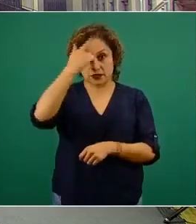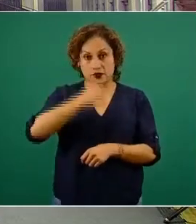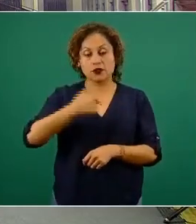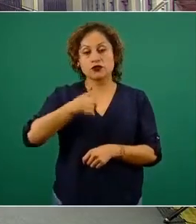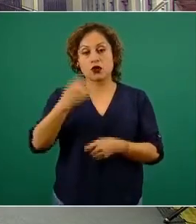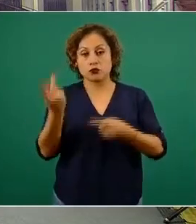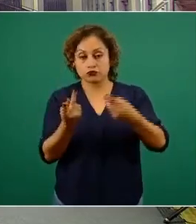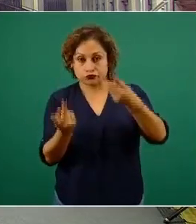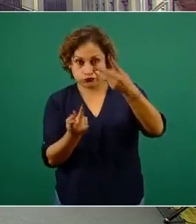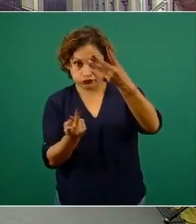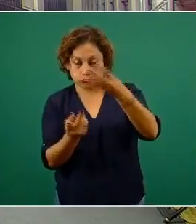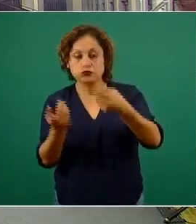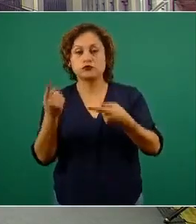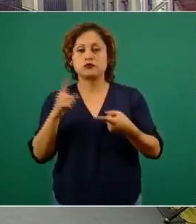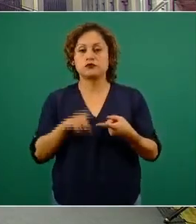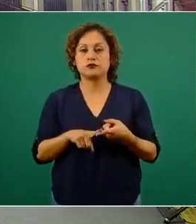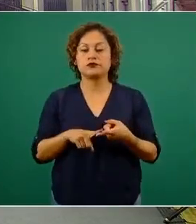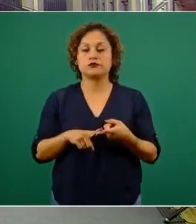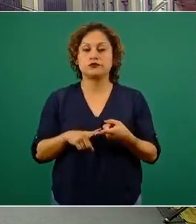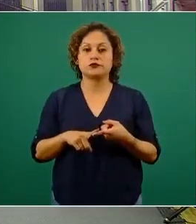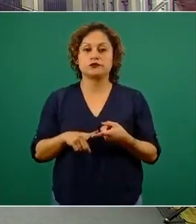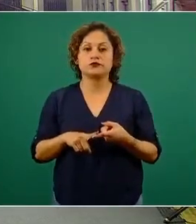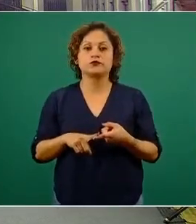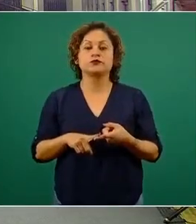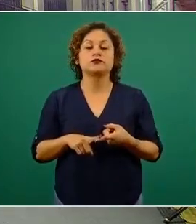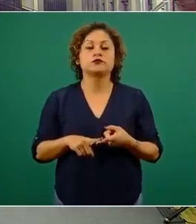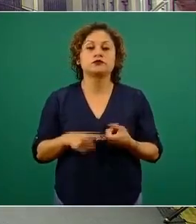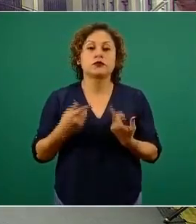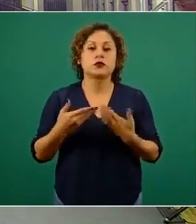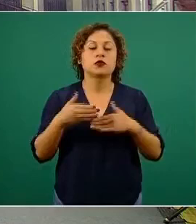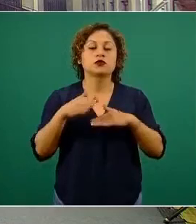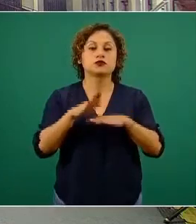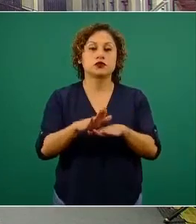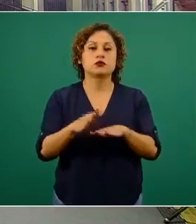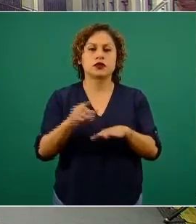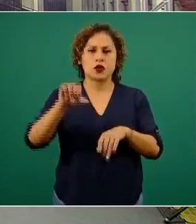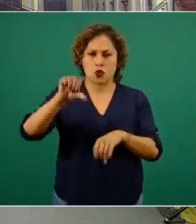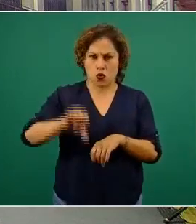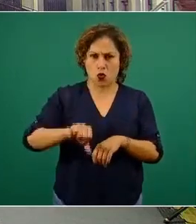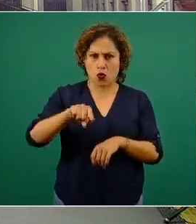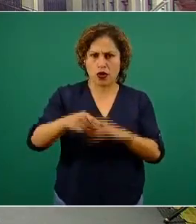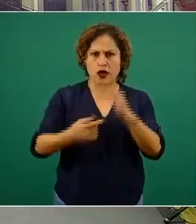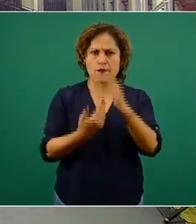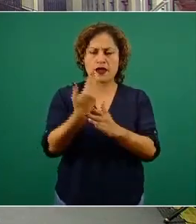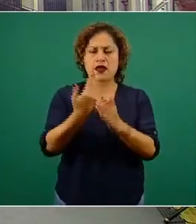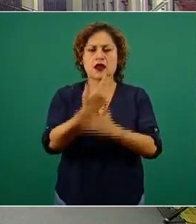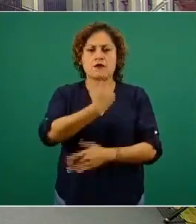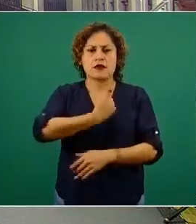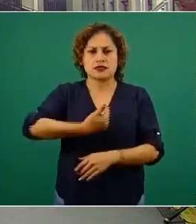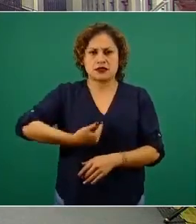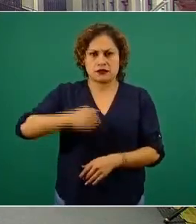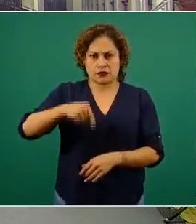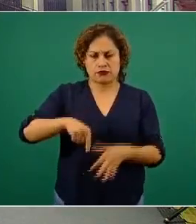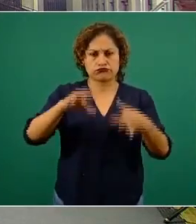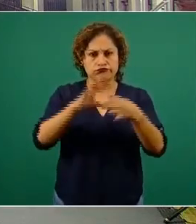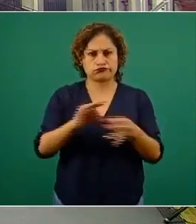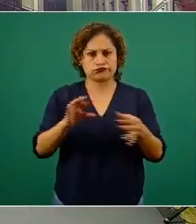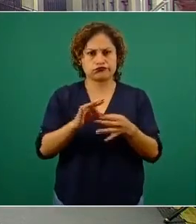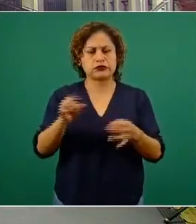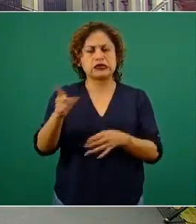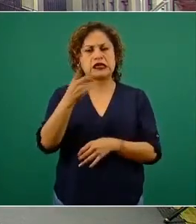algunas preguntas. Una sobre la logística de la que hablaba hoy en la mañana el presidente, que decía que se iban a